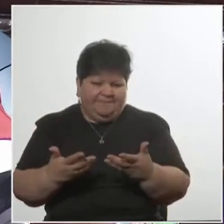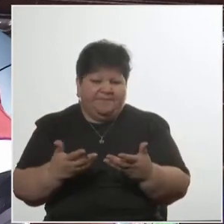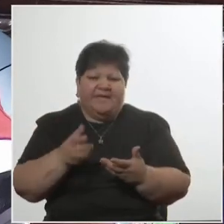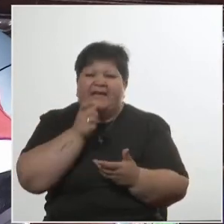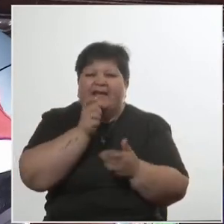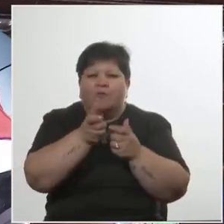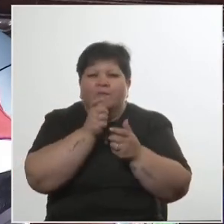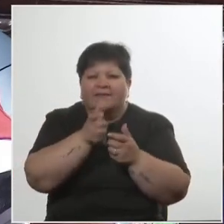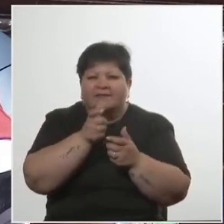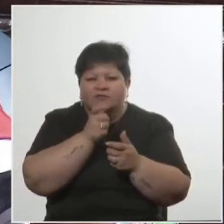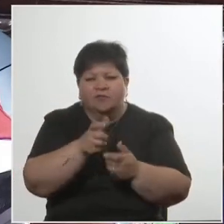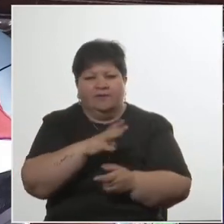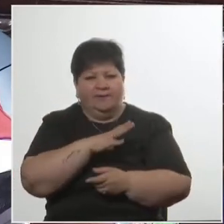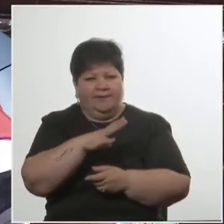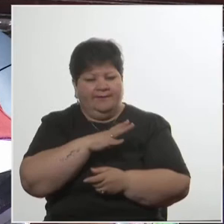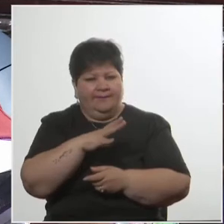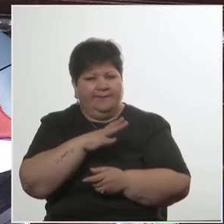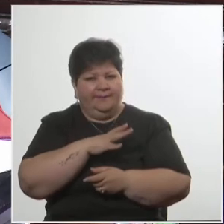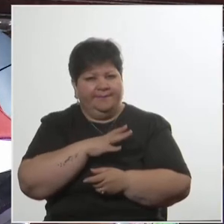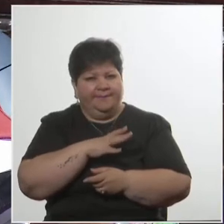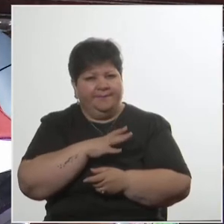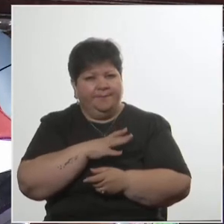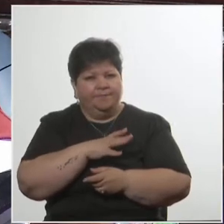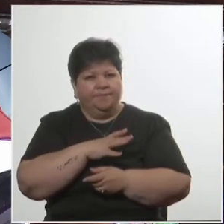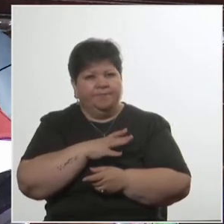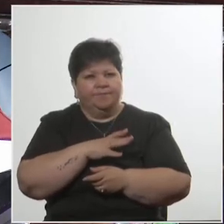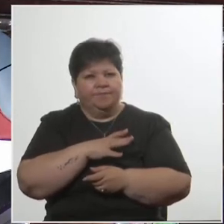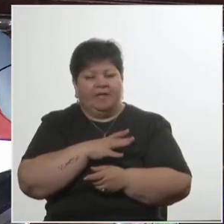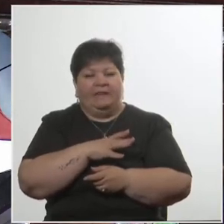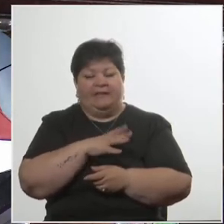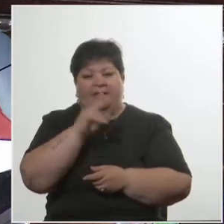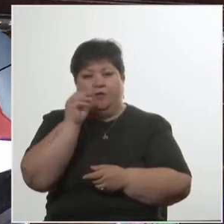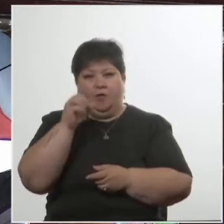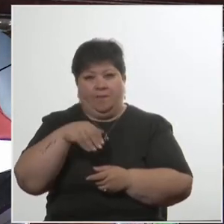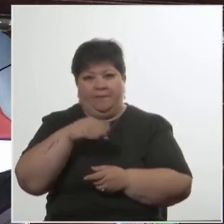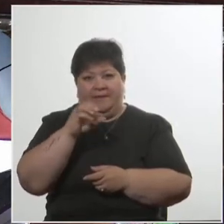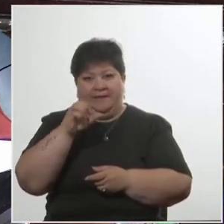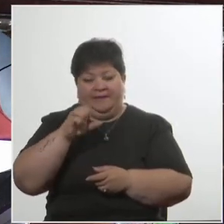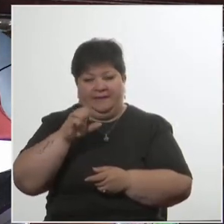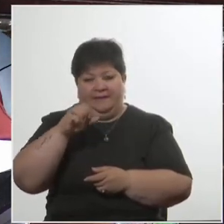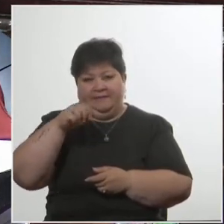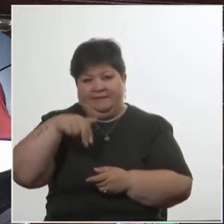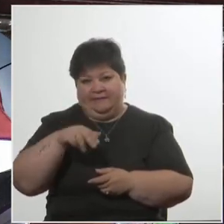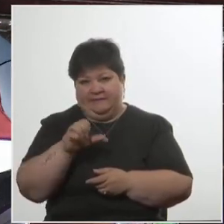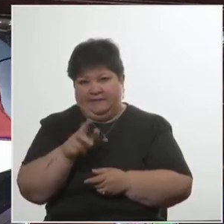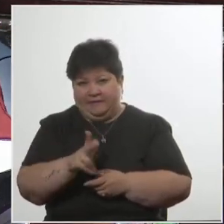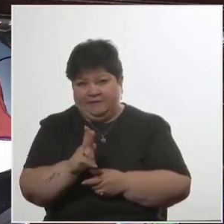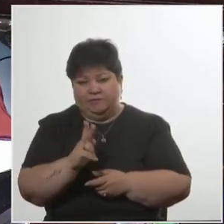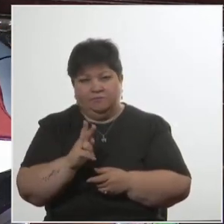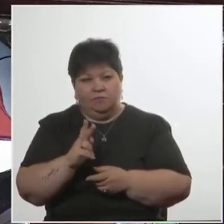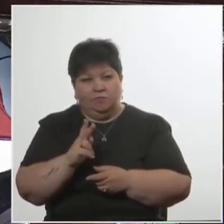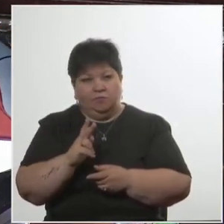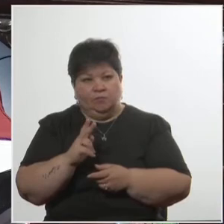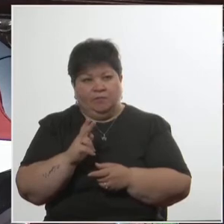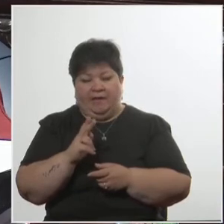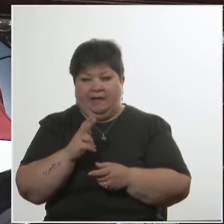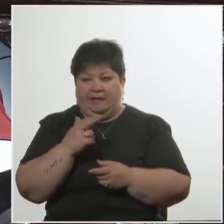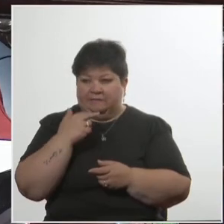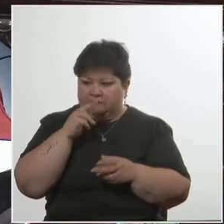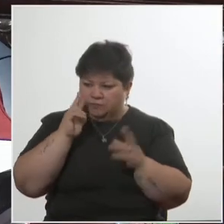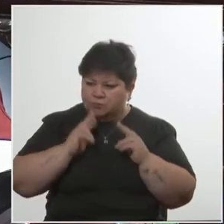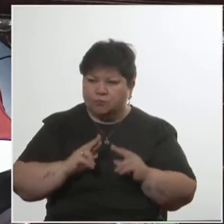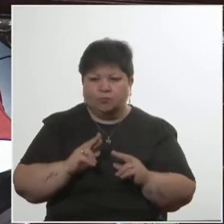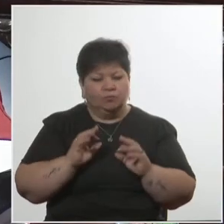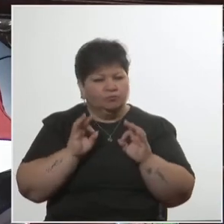este del senador domenech que que tuvo una actitud ponderada en